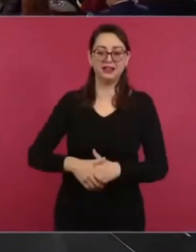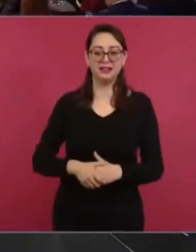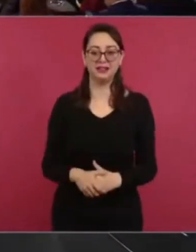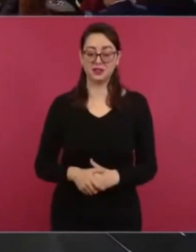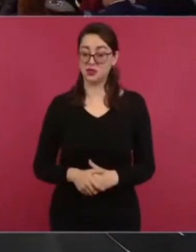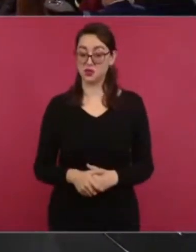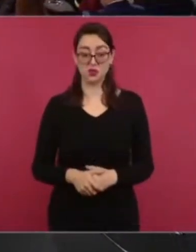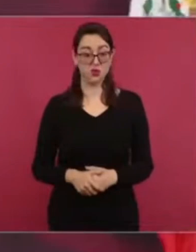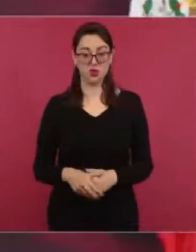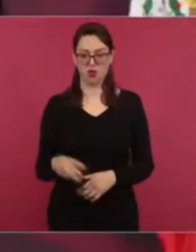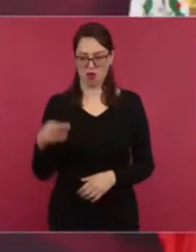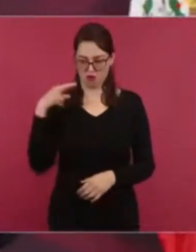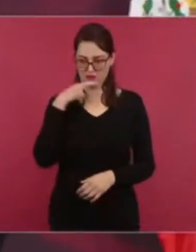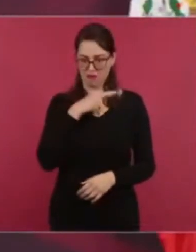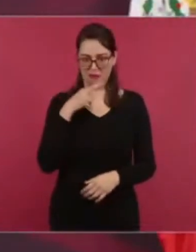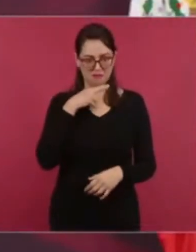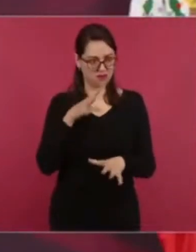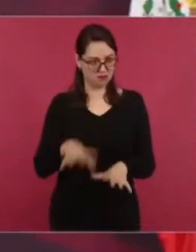su